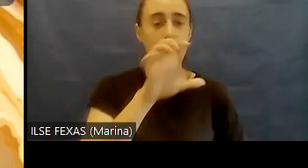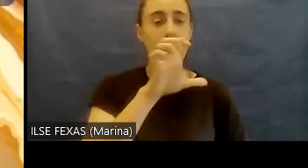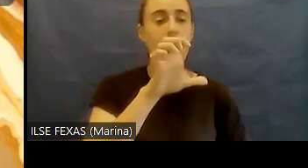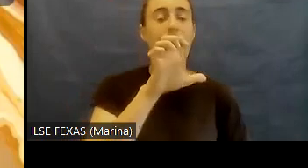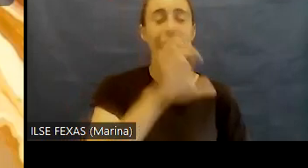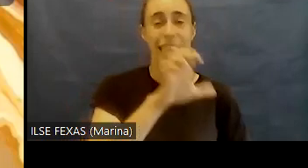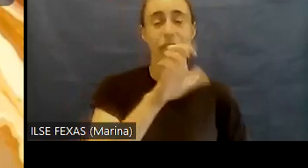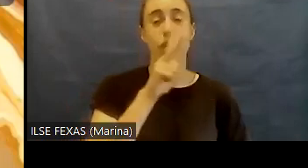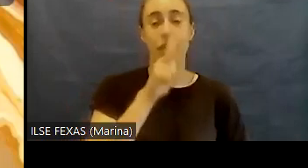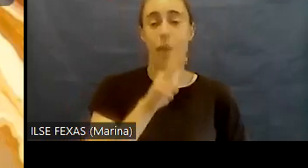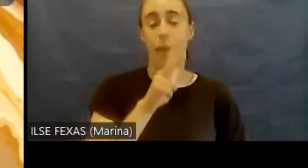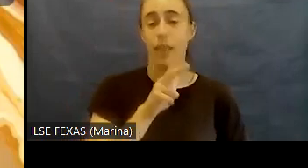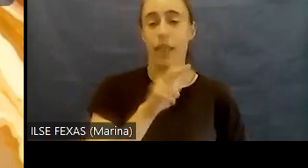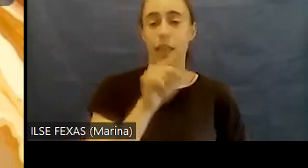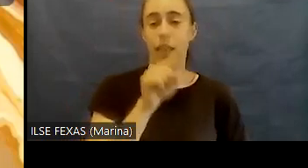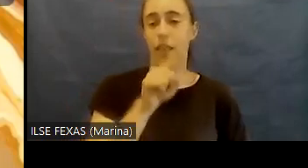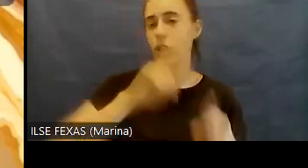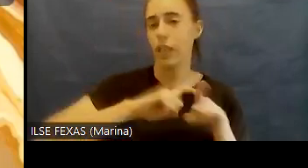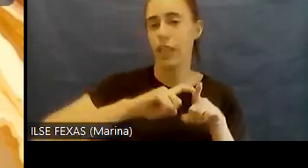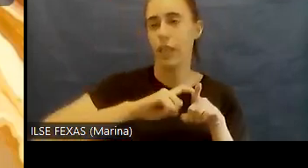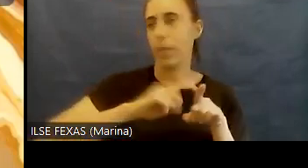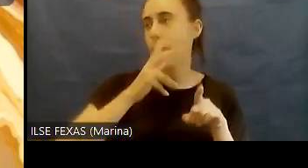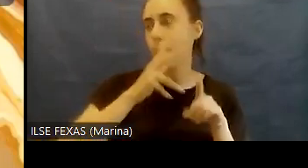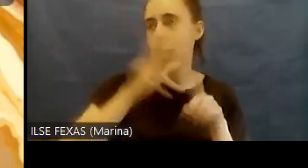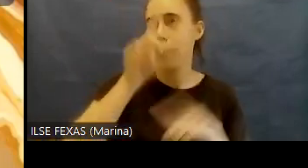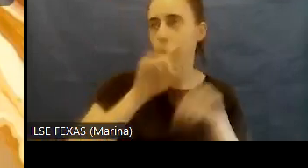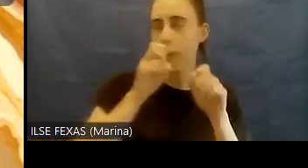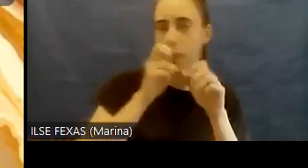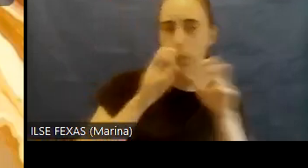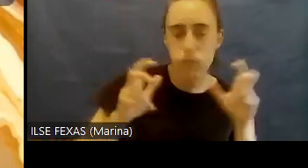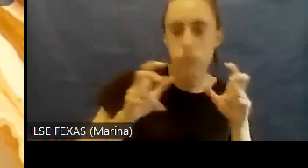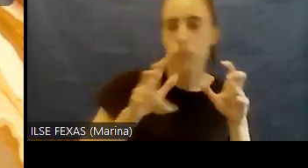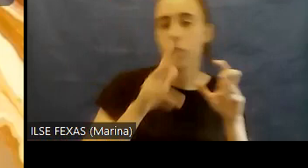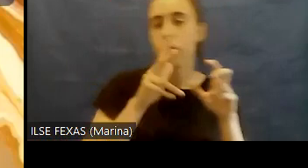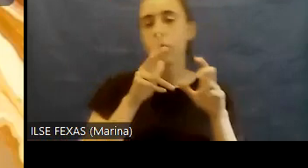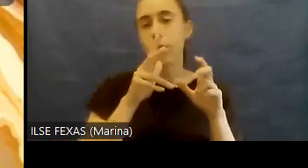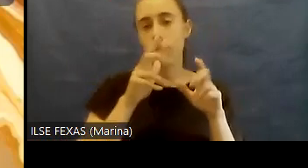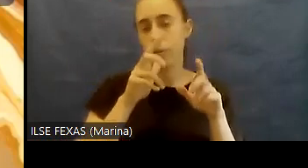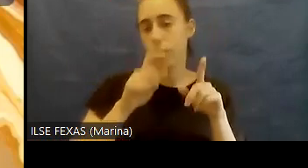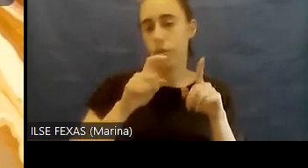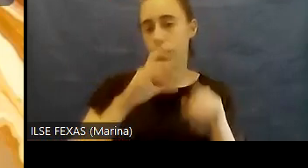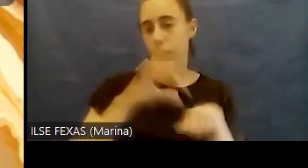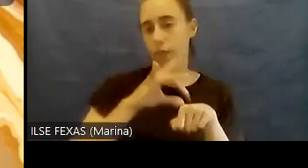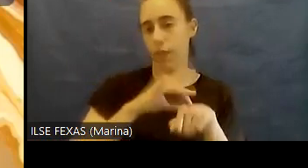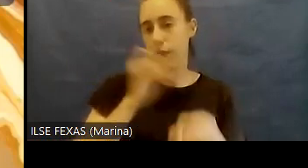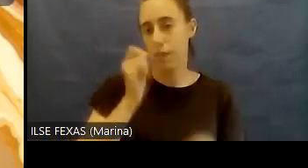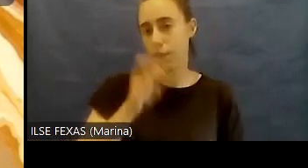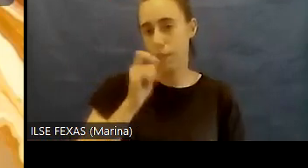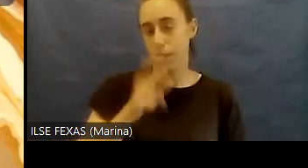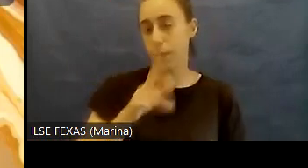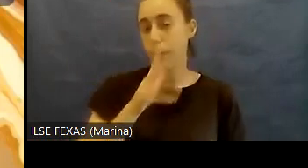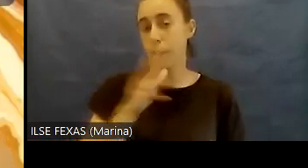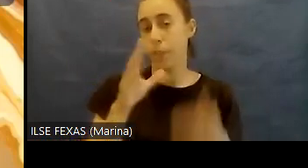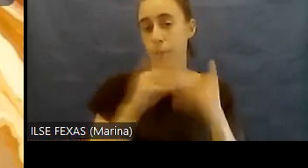bastante frecuente porque con el sobrepeso, con la obesidad y demás, es una entidad bastante frecuente. Muchos de mis